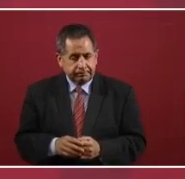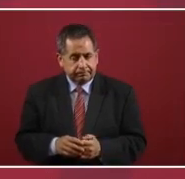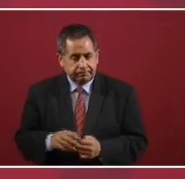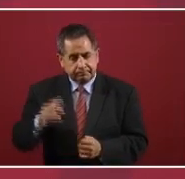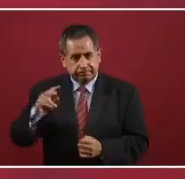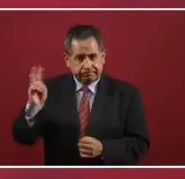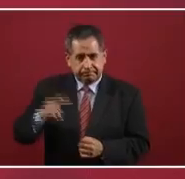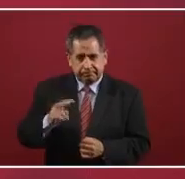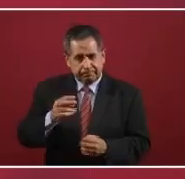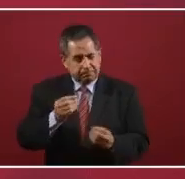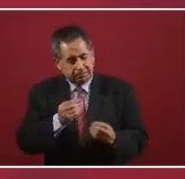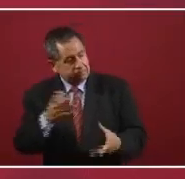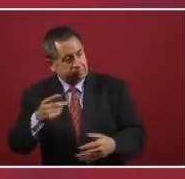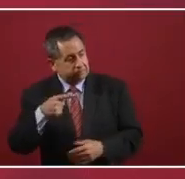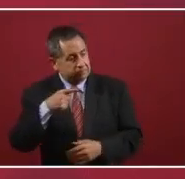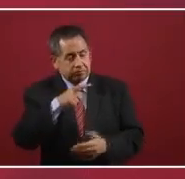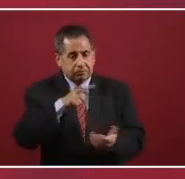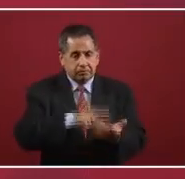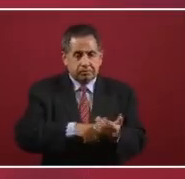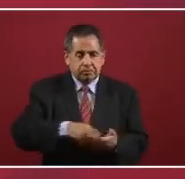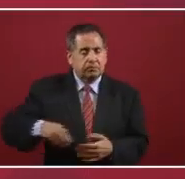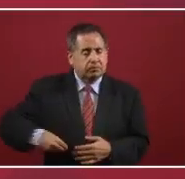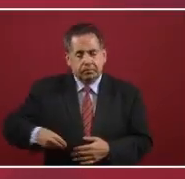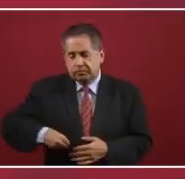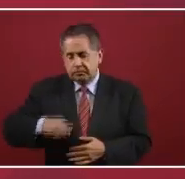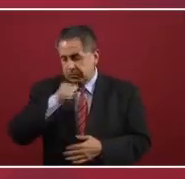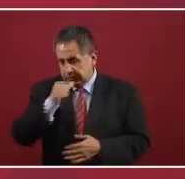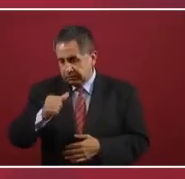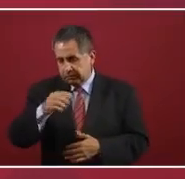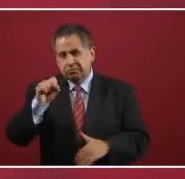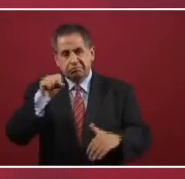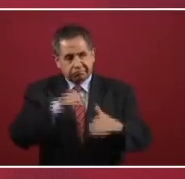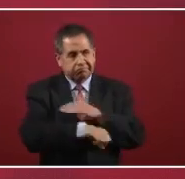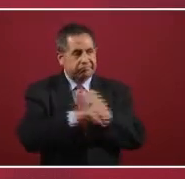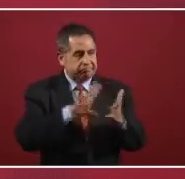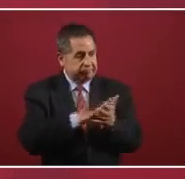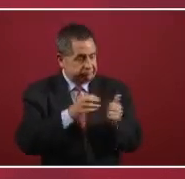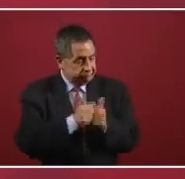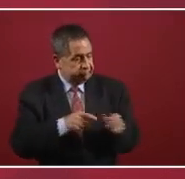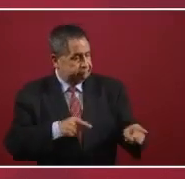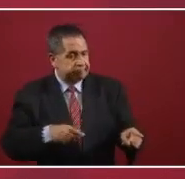mucha gente inocente en las cárceles.